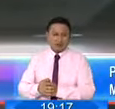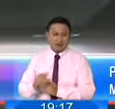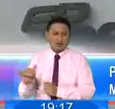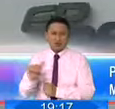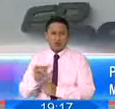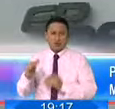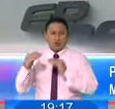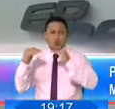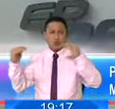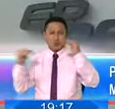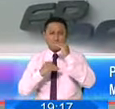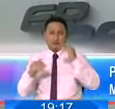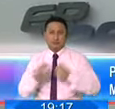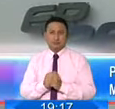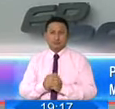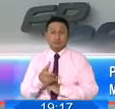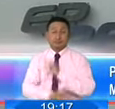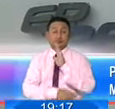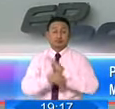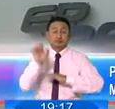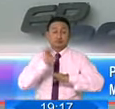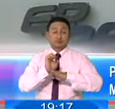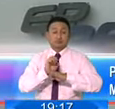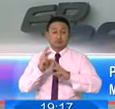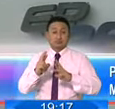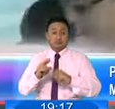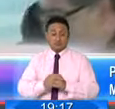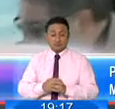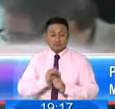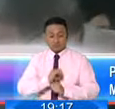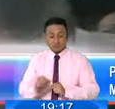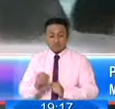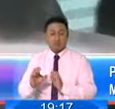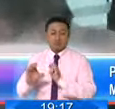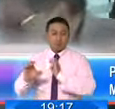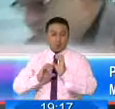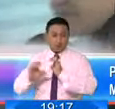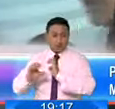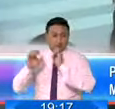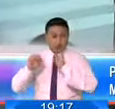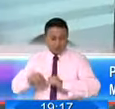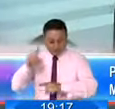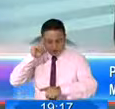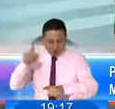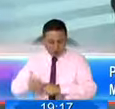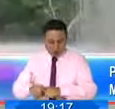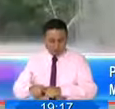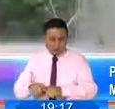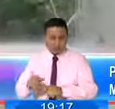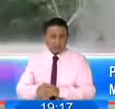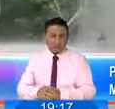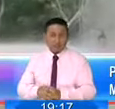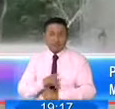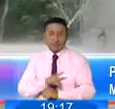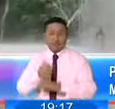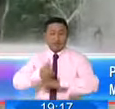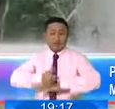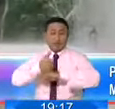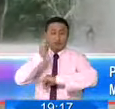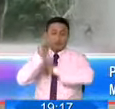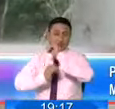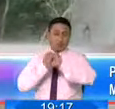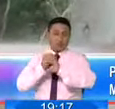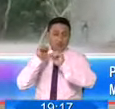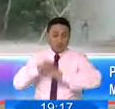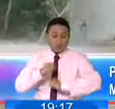recibido. La estatal Petroecuador espera que salga humo blanco de las conversaciones para no acudir a tribunales